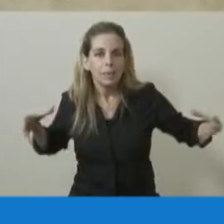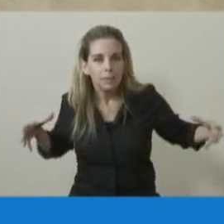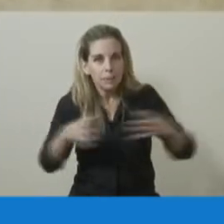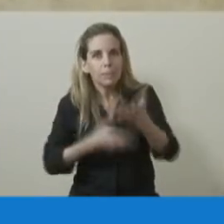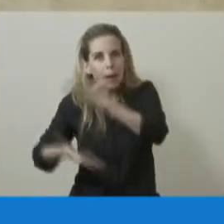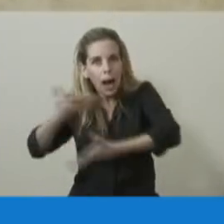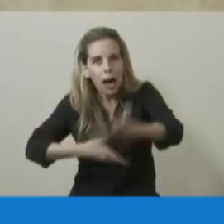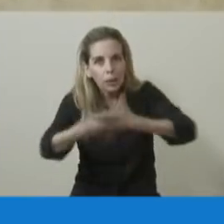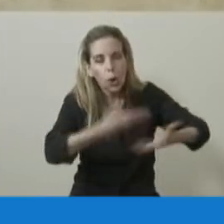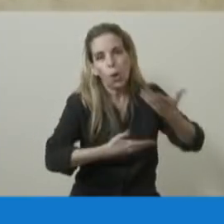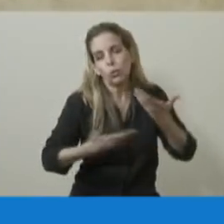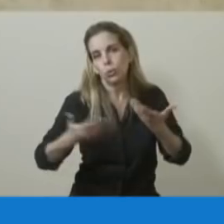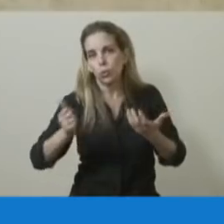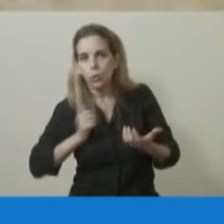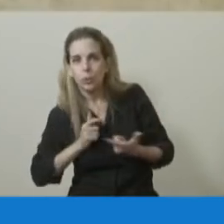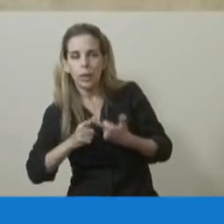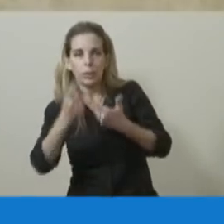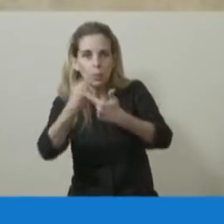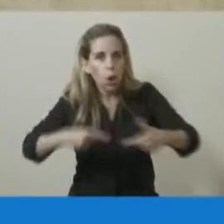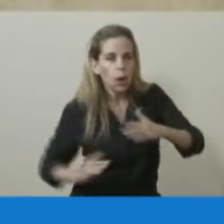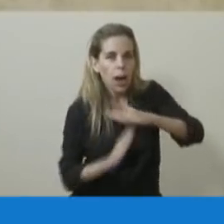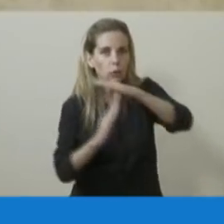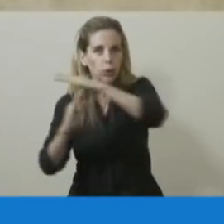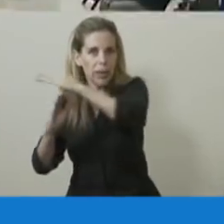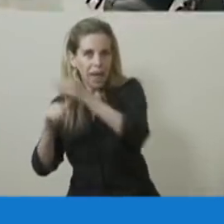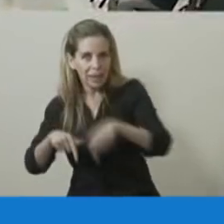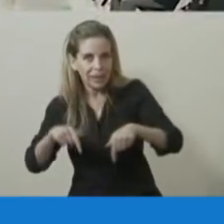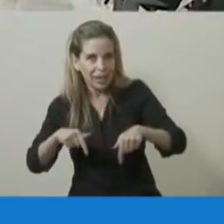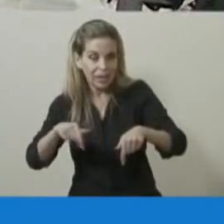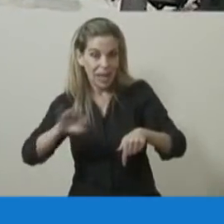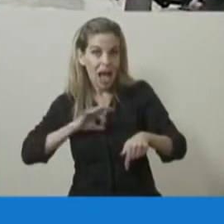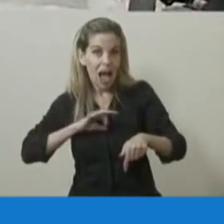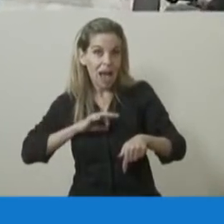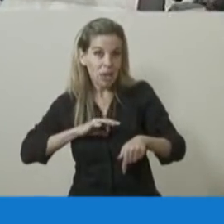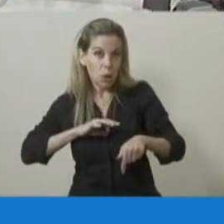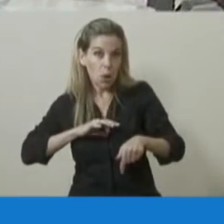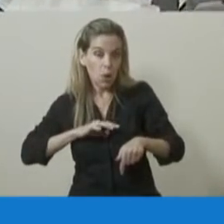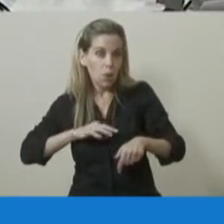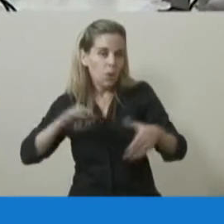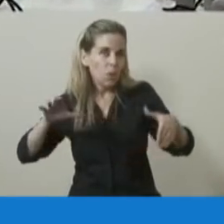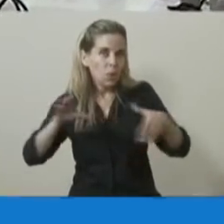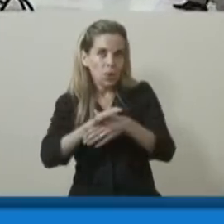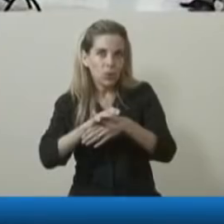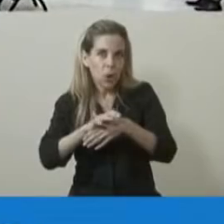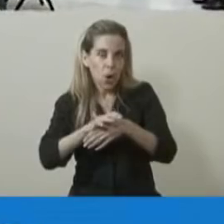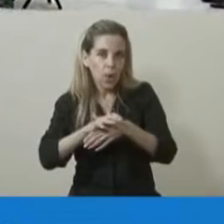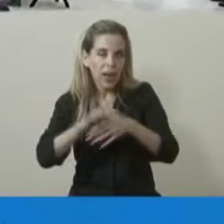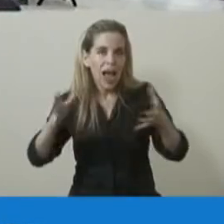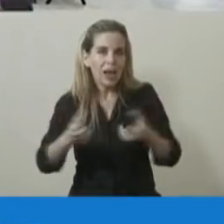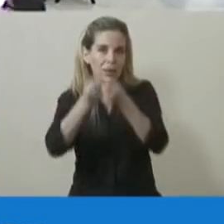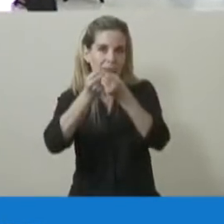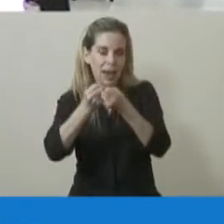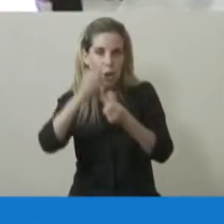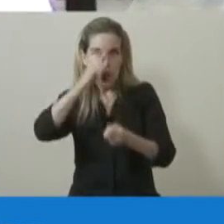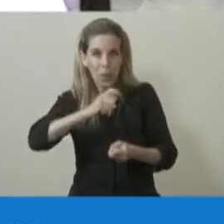camaradería de las Fuerzas Armadas, en este año de nuestro admirado Manuel